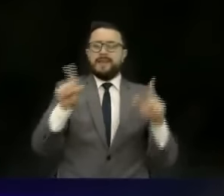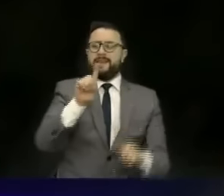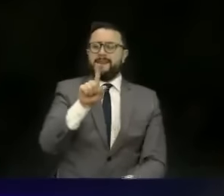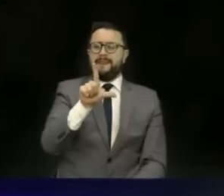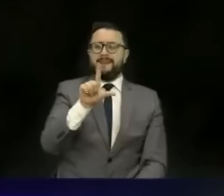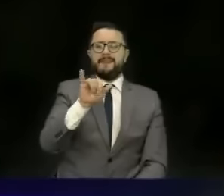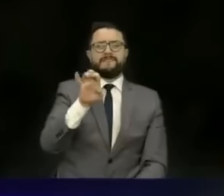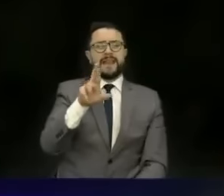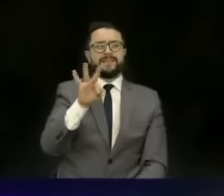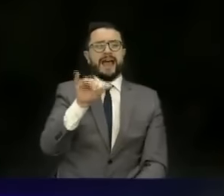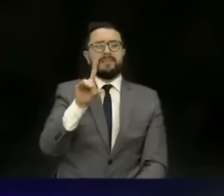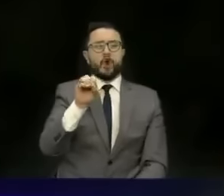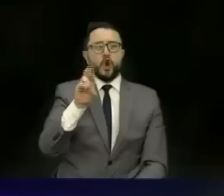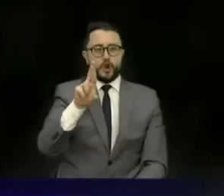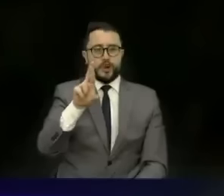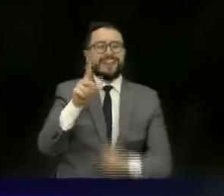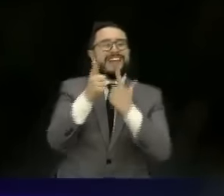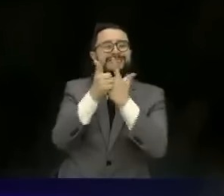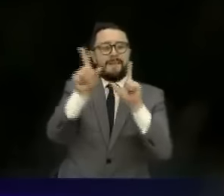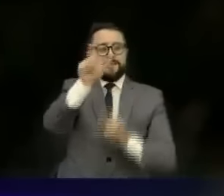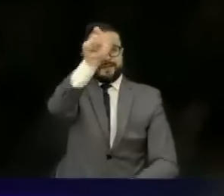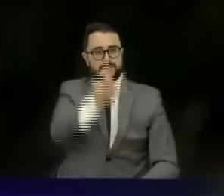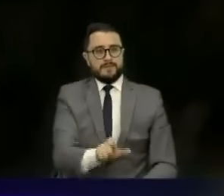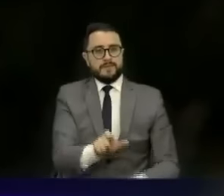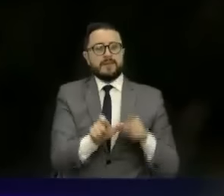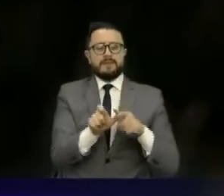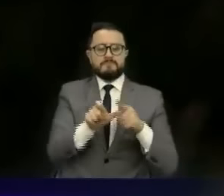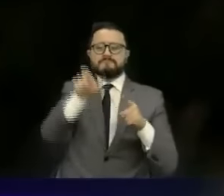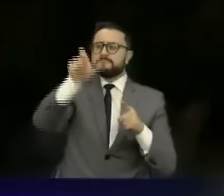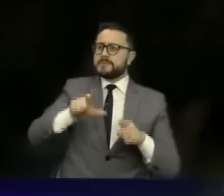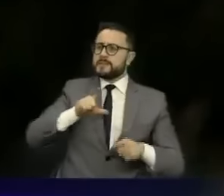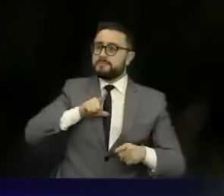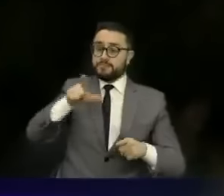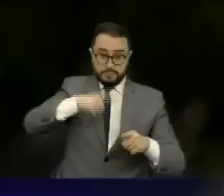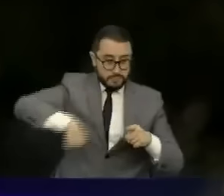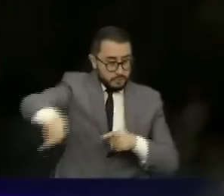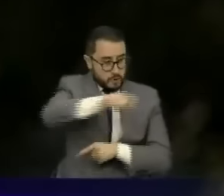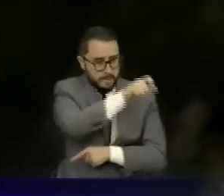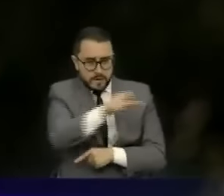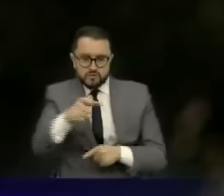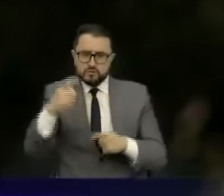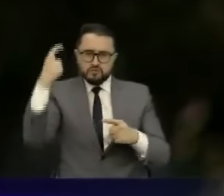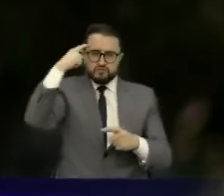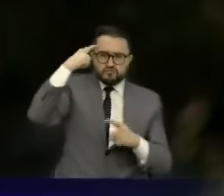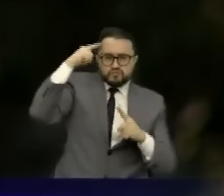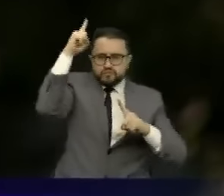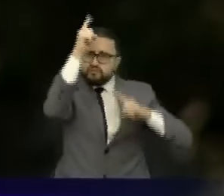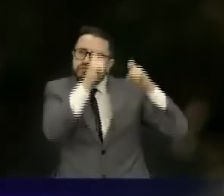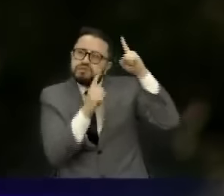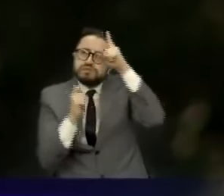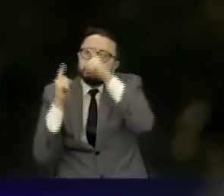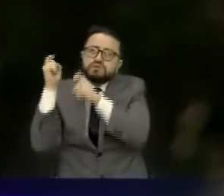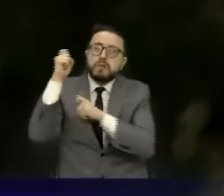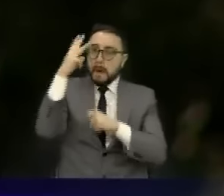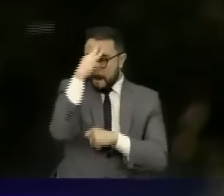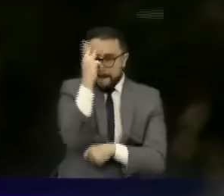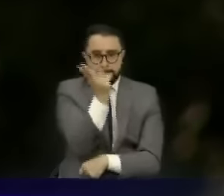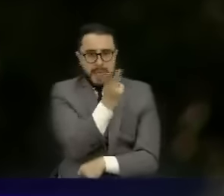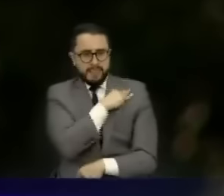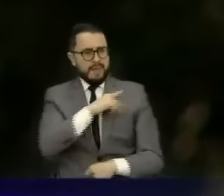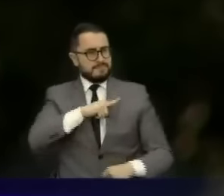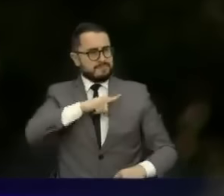Y yo creo que a la generación de aquel entonces que dirigió ese esfuerzo intelectual, militarmente, le dijimos